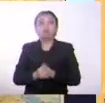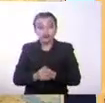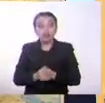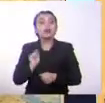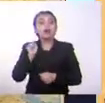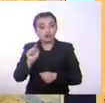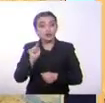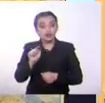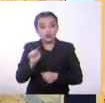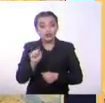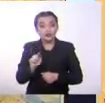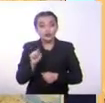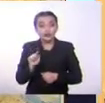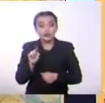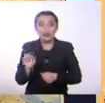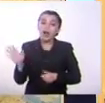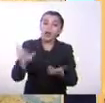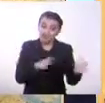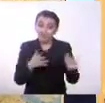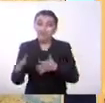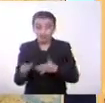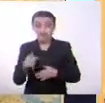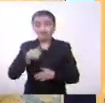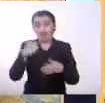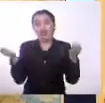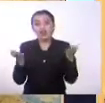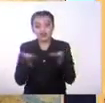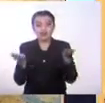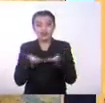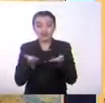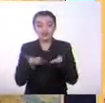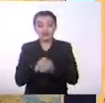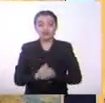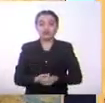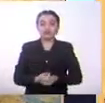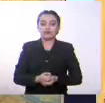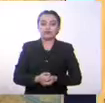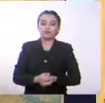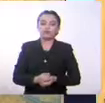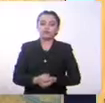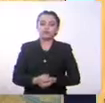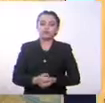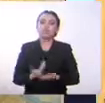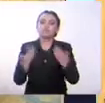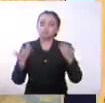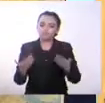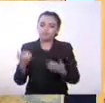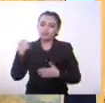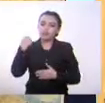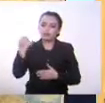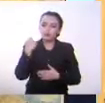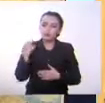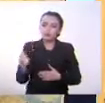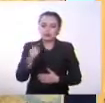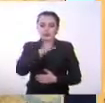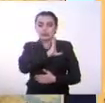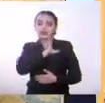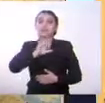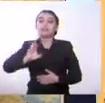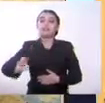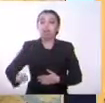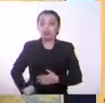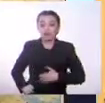que tengamos en cuenta que ser salvadoreño no implica únicamente ese respeto a